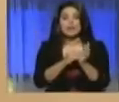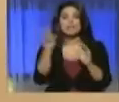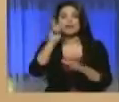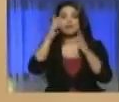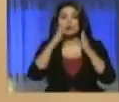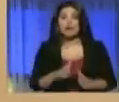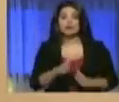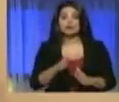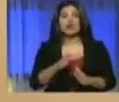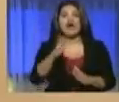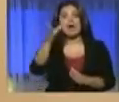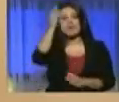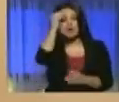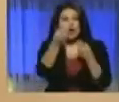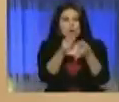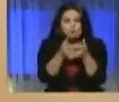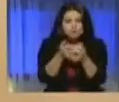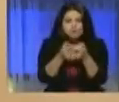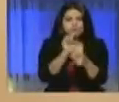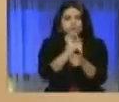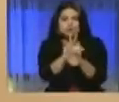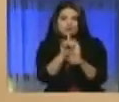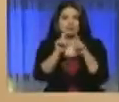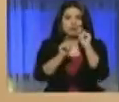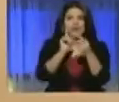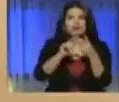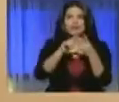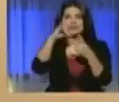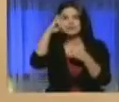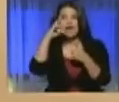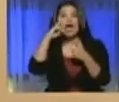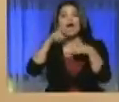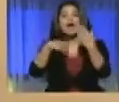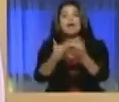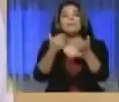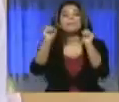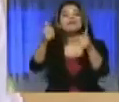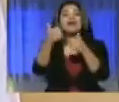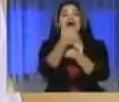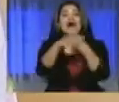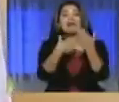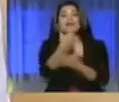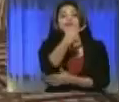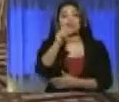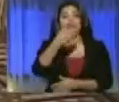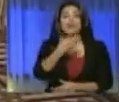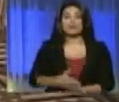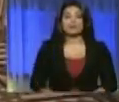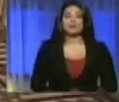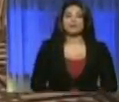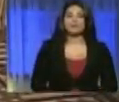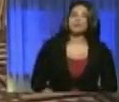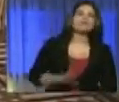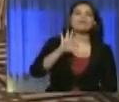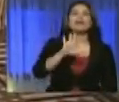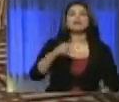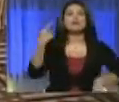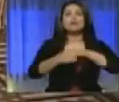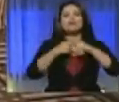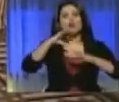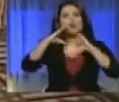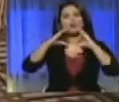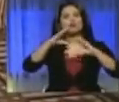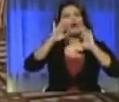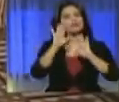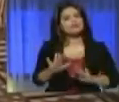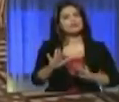venezolanos en el manejo de redes sociales en esta primera etapa que va a llegar al 31 de diciembre, presidente. Correcto, es la revolución comunicacional en las redes sociales.